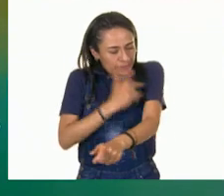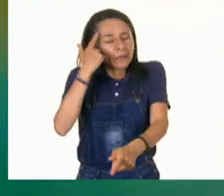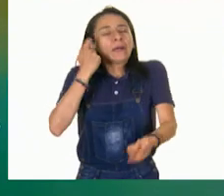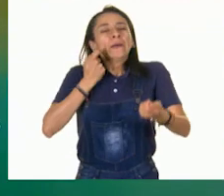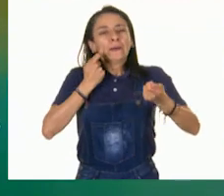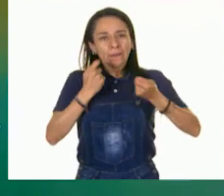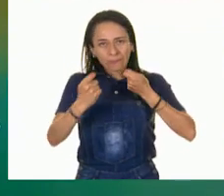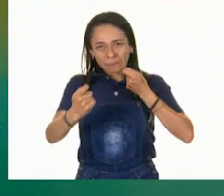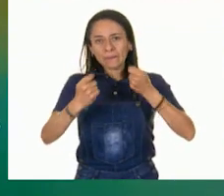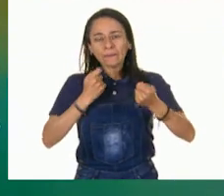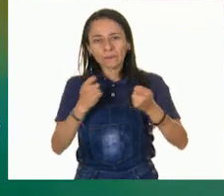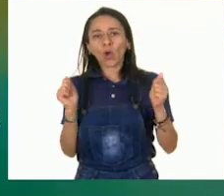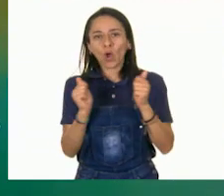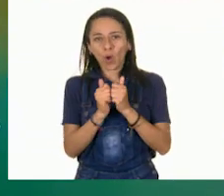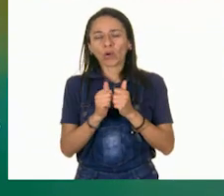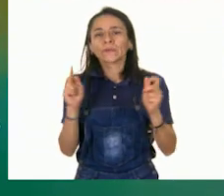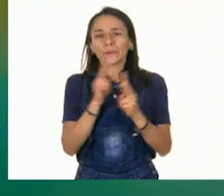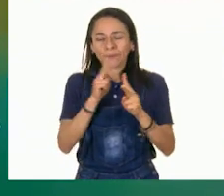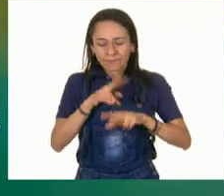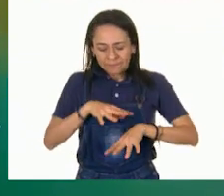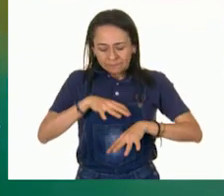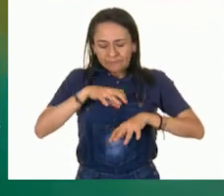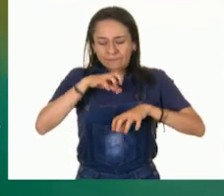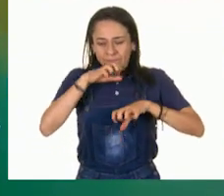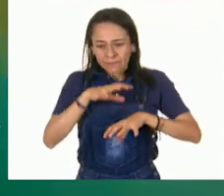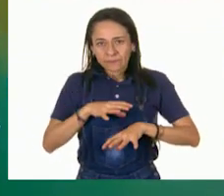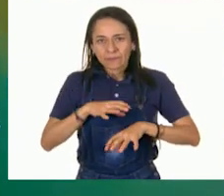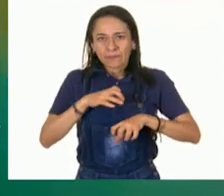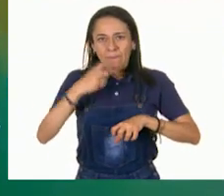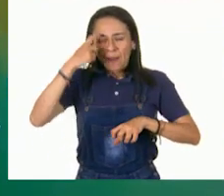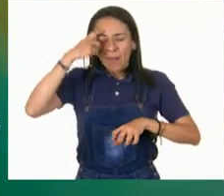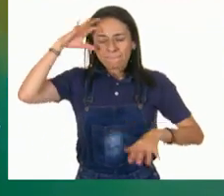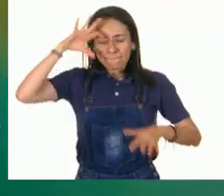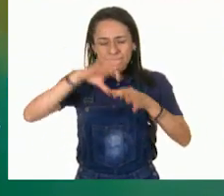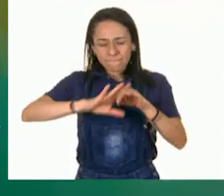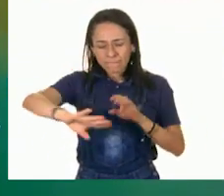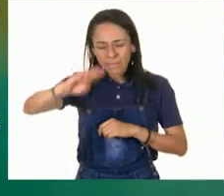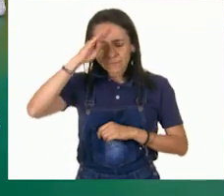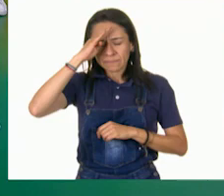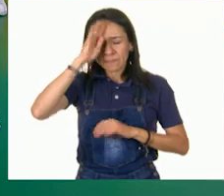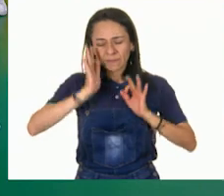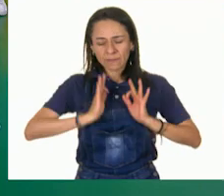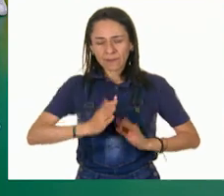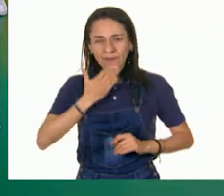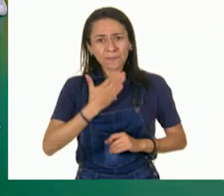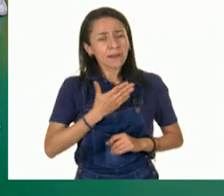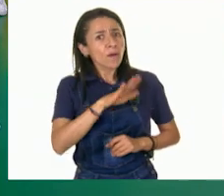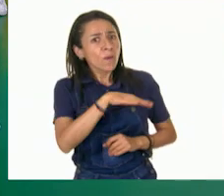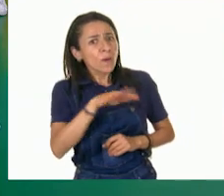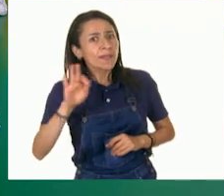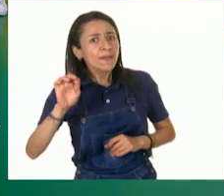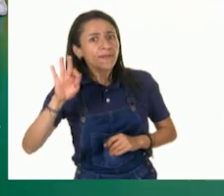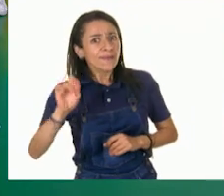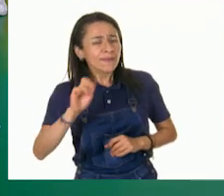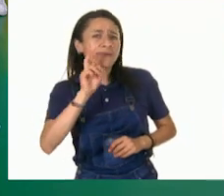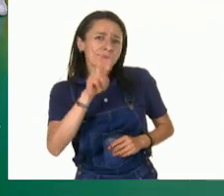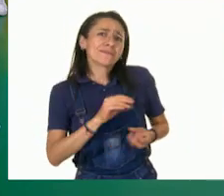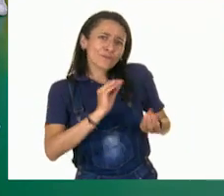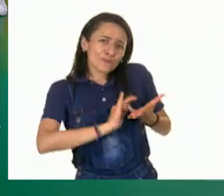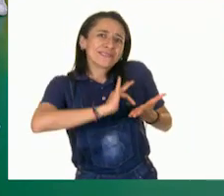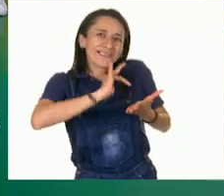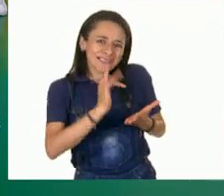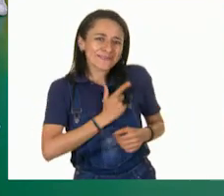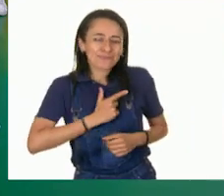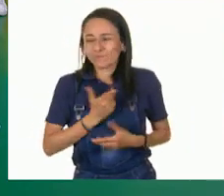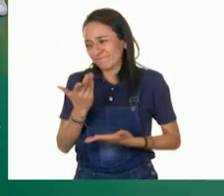conectar la emoción con el pensamiento. Perfecto. Pues muchísimas gracias, Feferefe, por esta clase. Oh, es un gran placer. Y gracias a todas